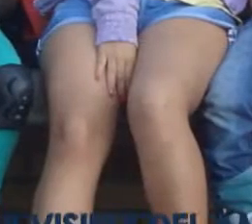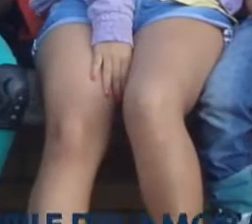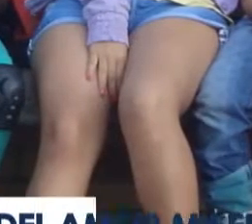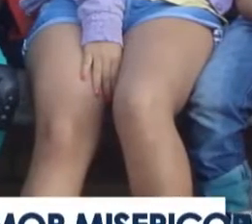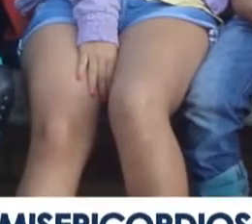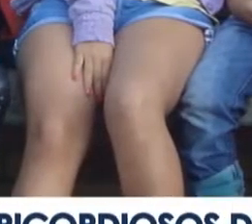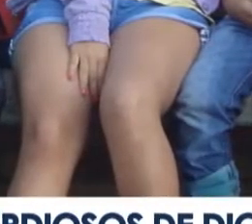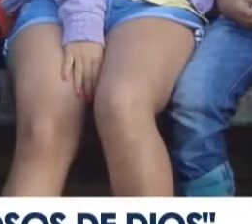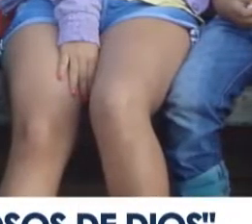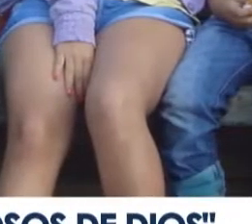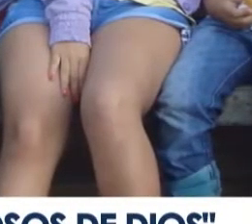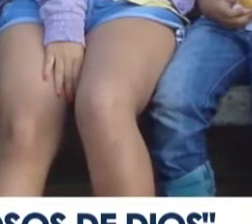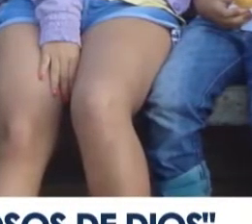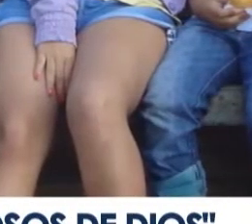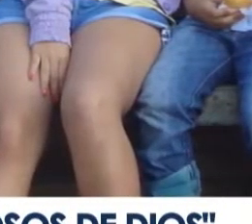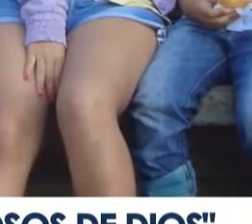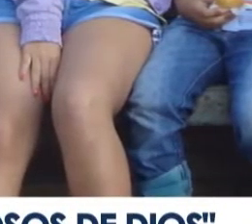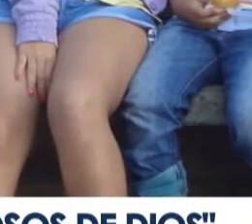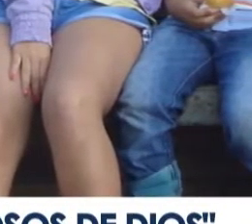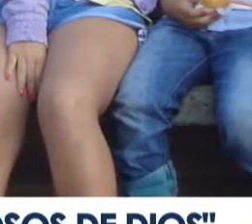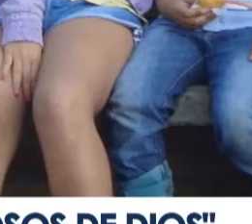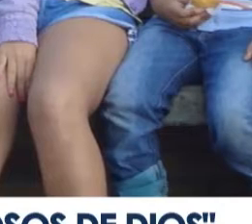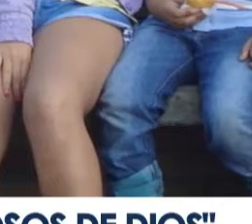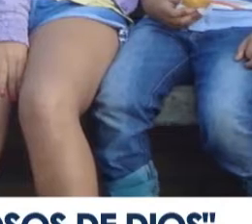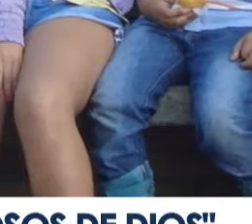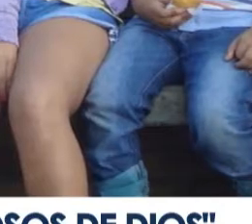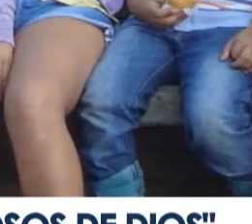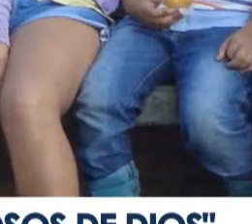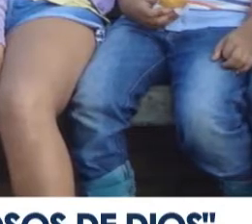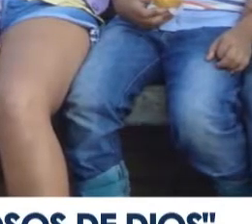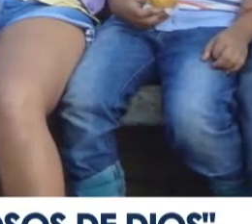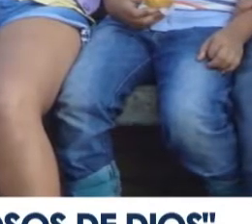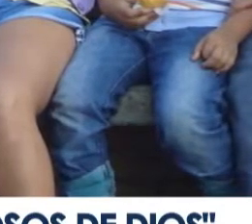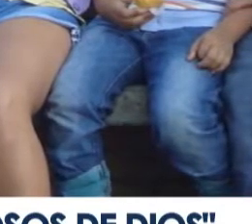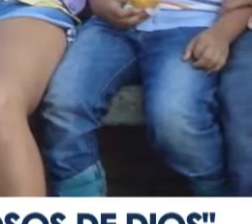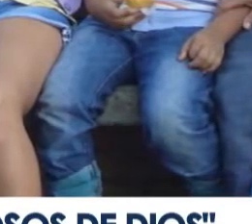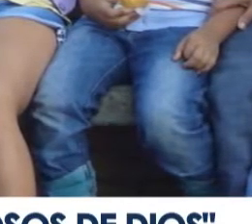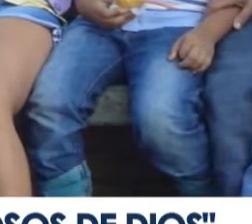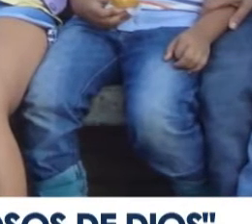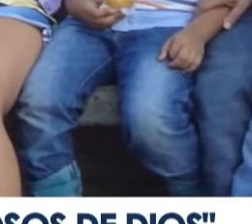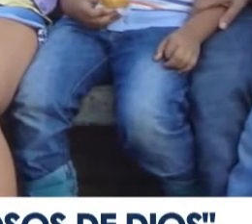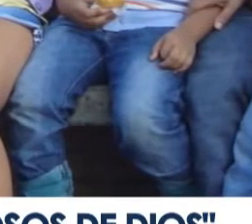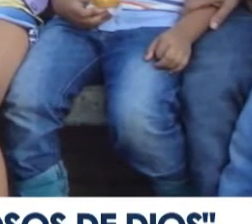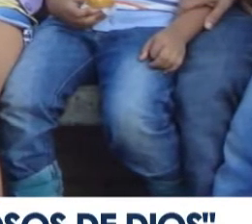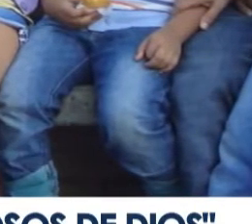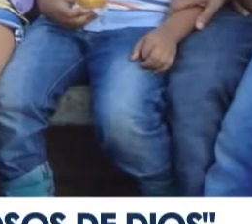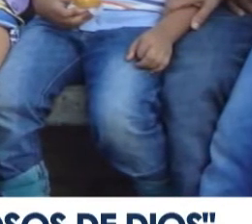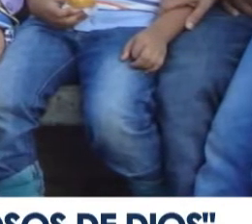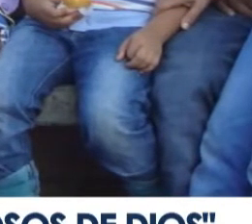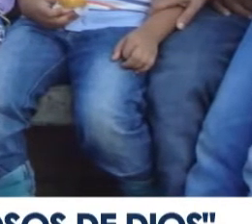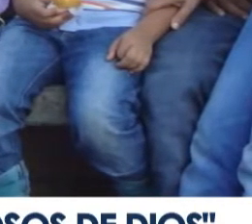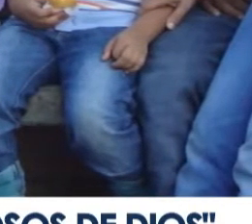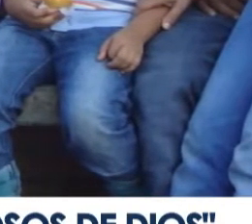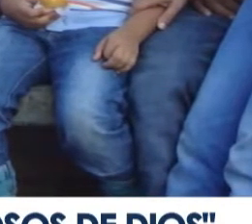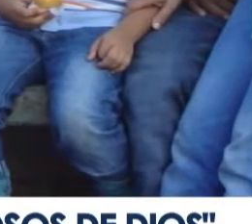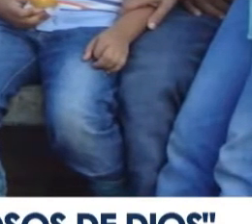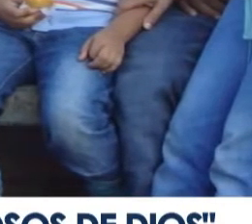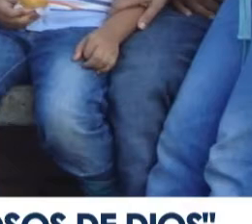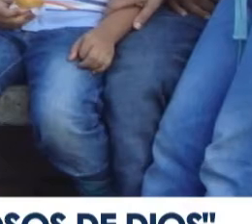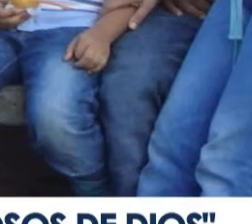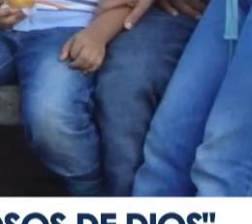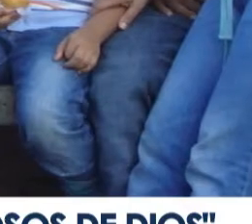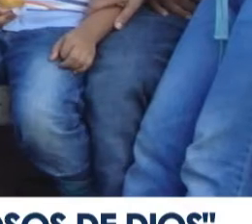las Familias, 7 de la noche, con el Padre Yair Montagut, Alexander Díaz y Henry Giraldo. Domingo 30, Gran Jubileo de